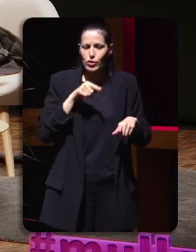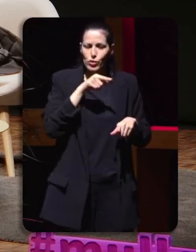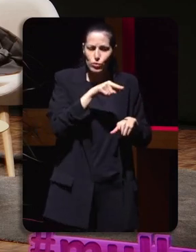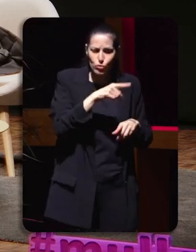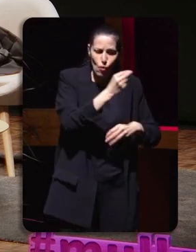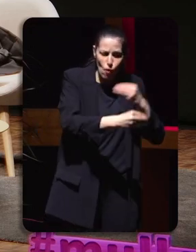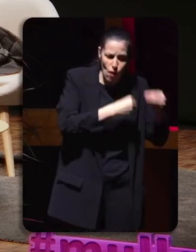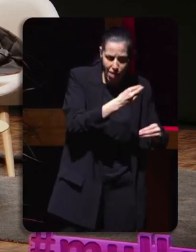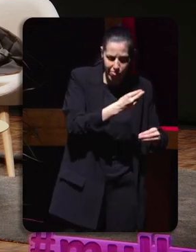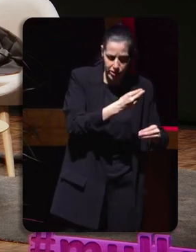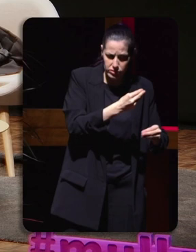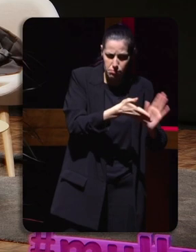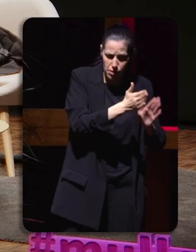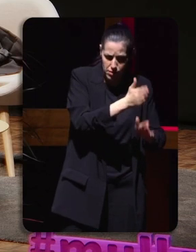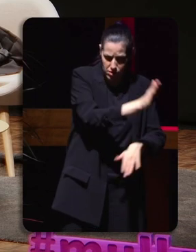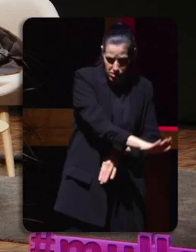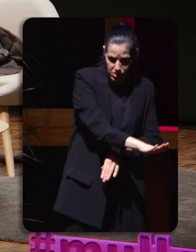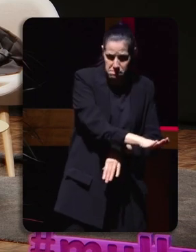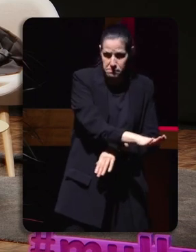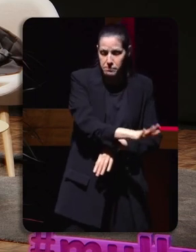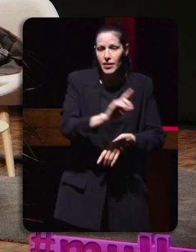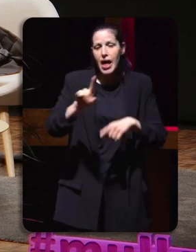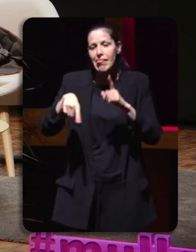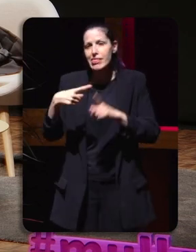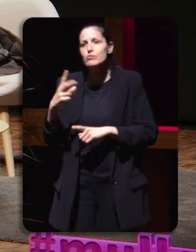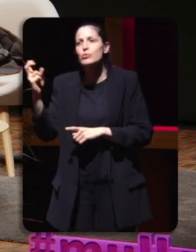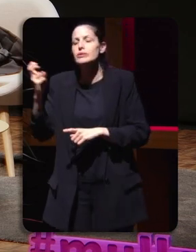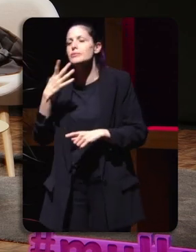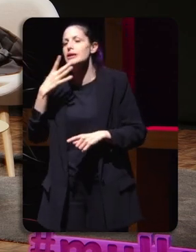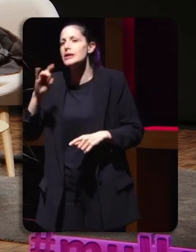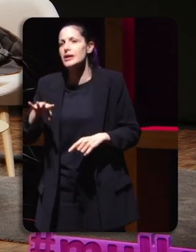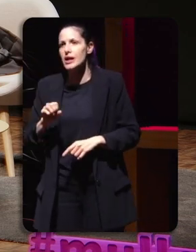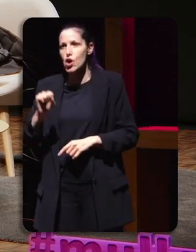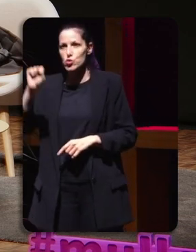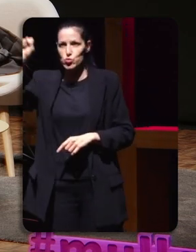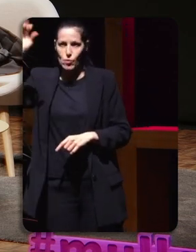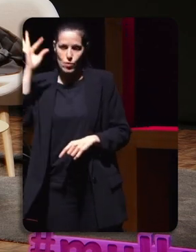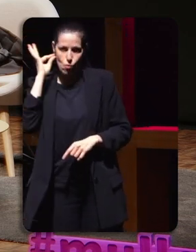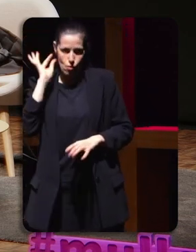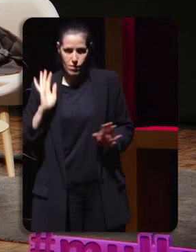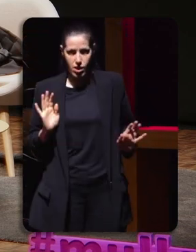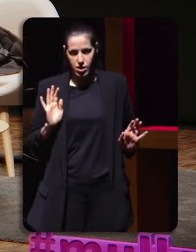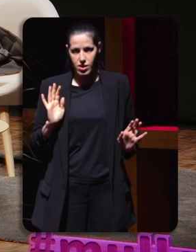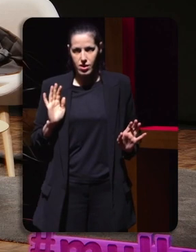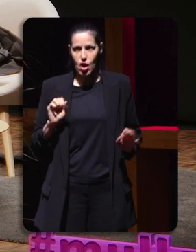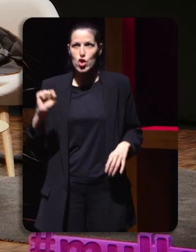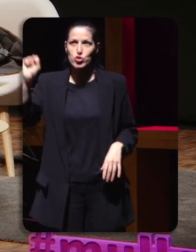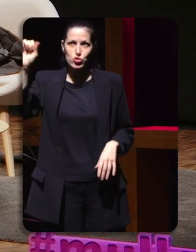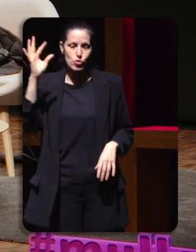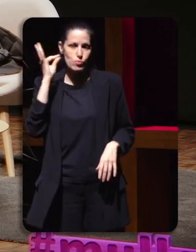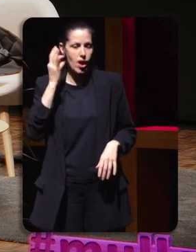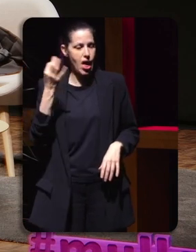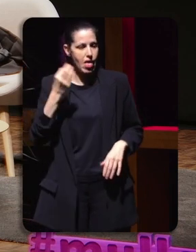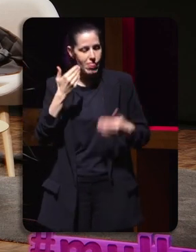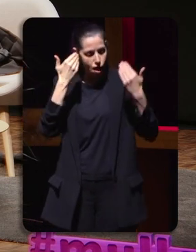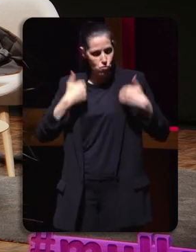bien pues después apareció súper Woman que super Woman sí que puede estar su perfil